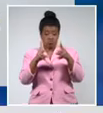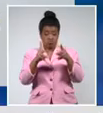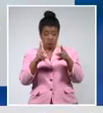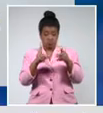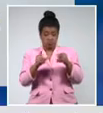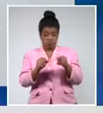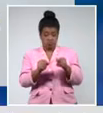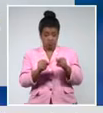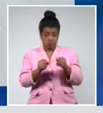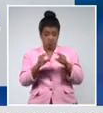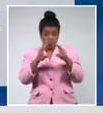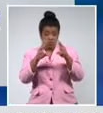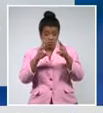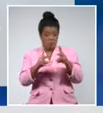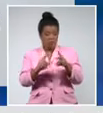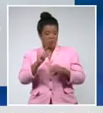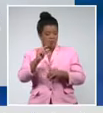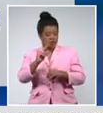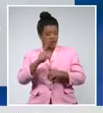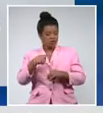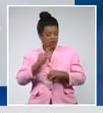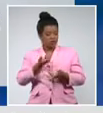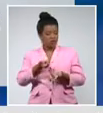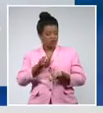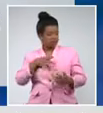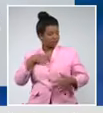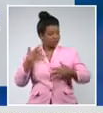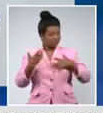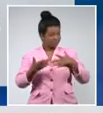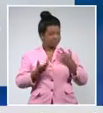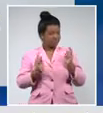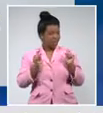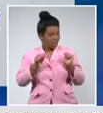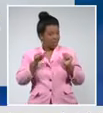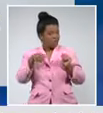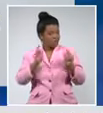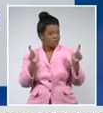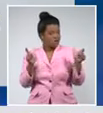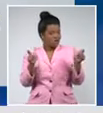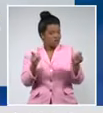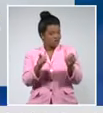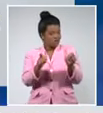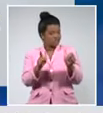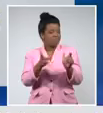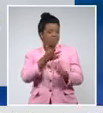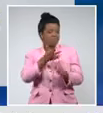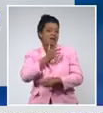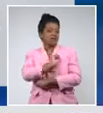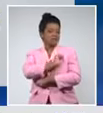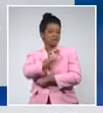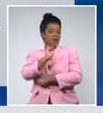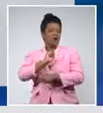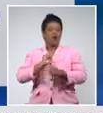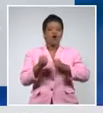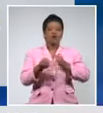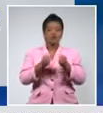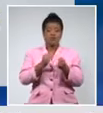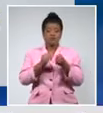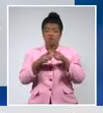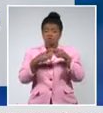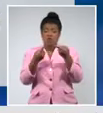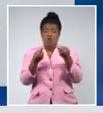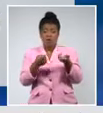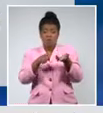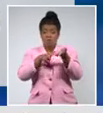dan espíritu, ¿no? Dan deseo de seguir, lo logramos. Porque muchas de estas provincias que están aquí,